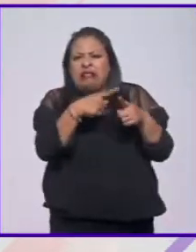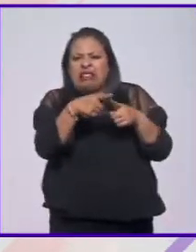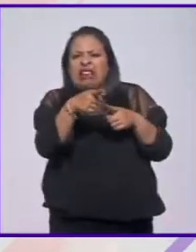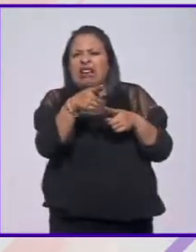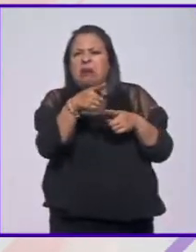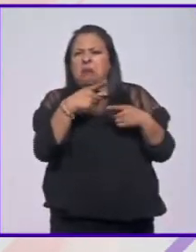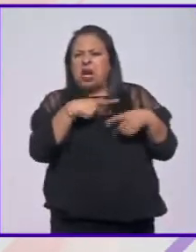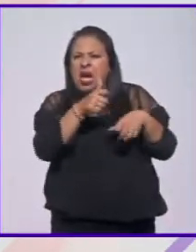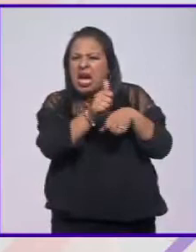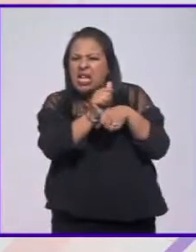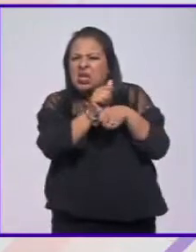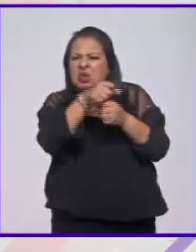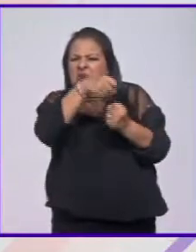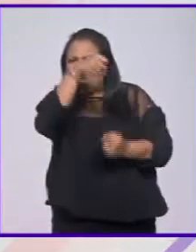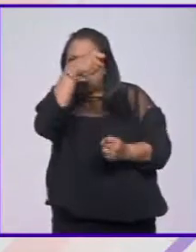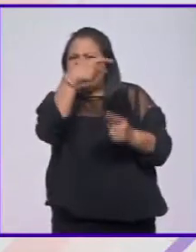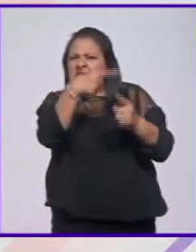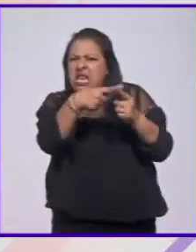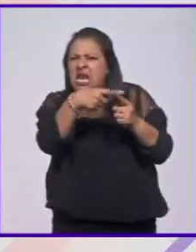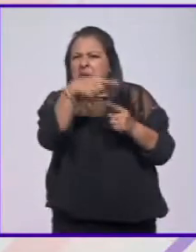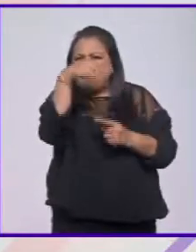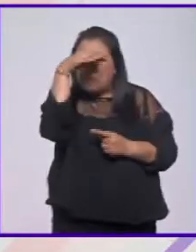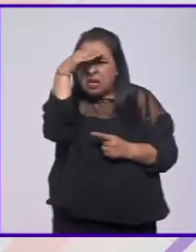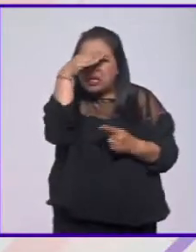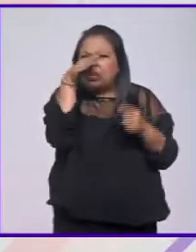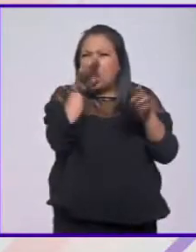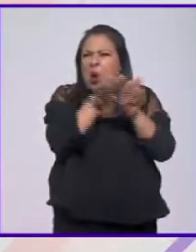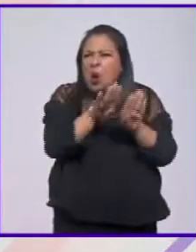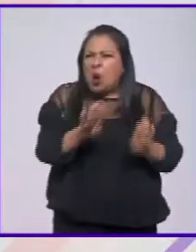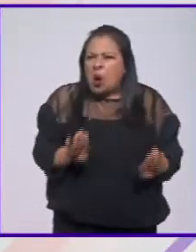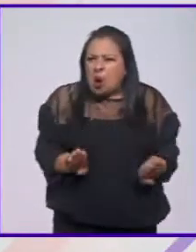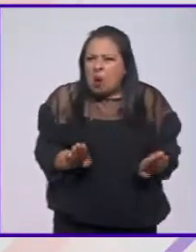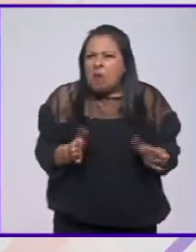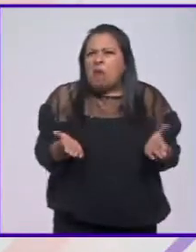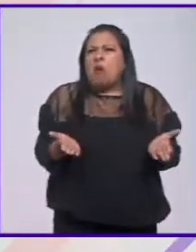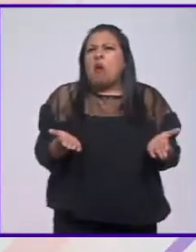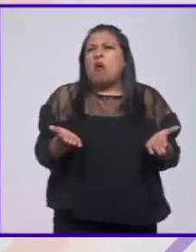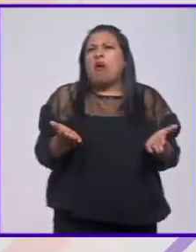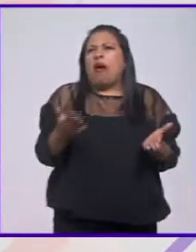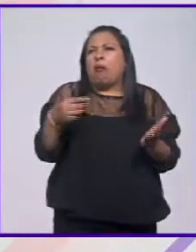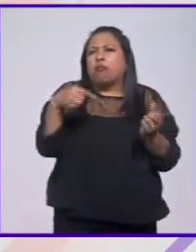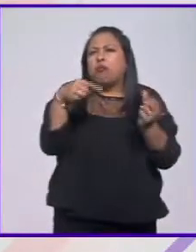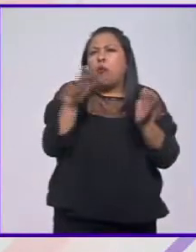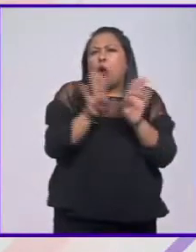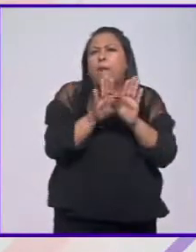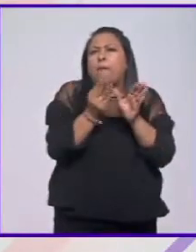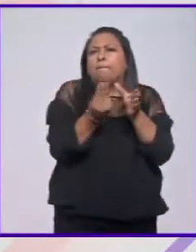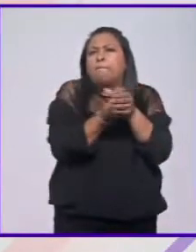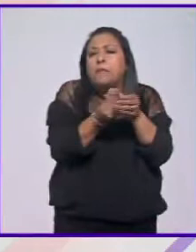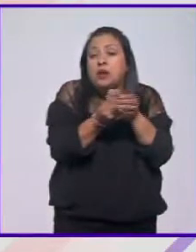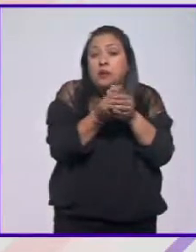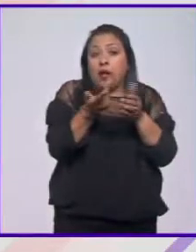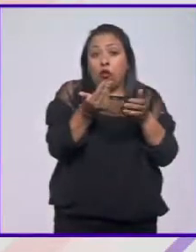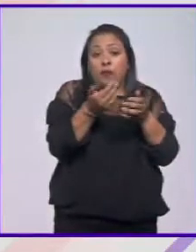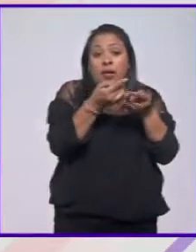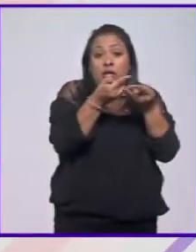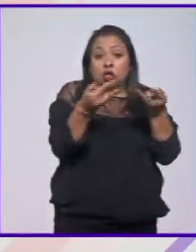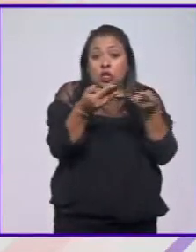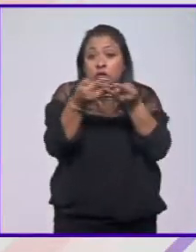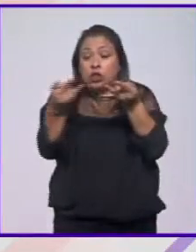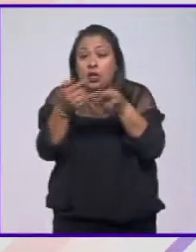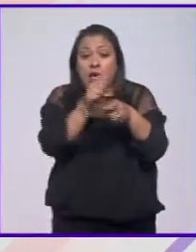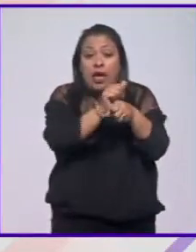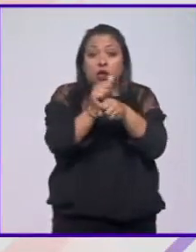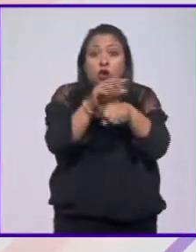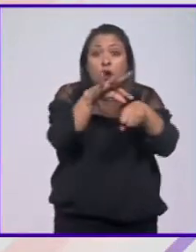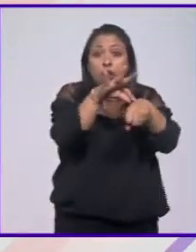actor, que piensa, cómo es en su intimidad. Es decir, que estas historias de actores son construidas desde la